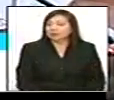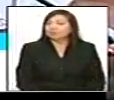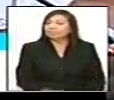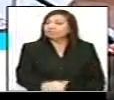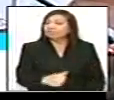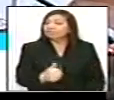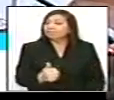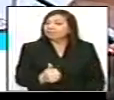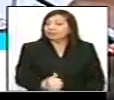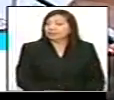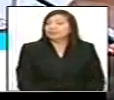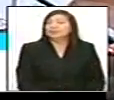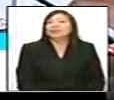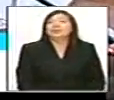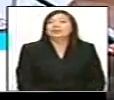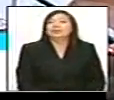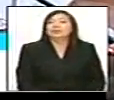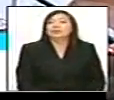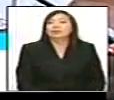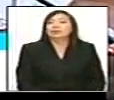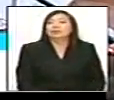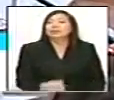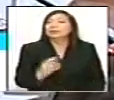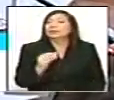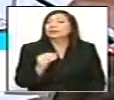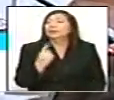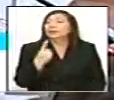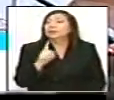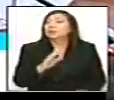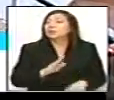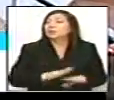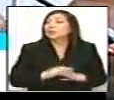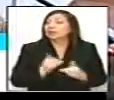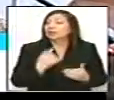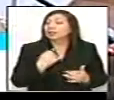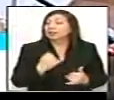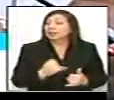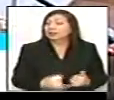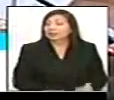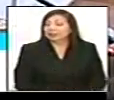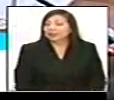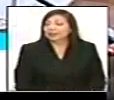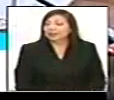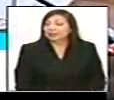Otro aspecto, yo quisiera concretamente ahora centrarme con relación, con eso voy a terminar,